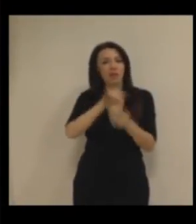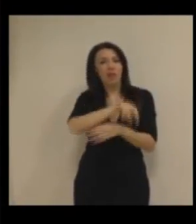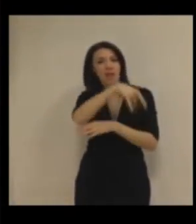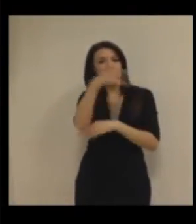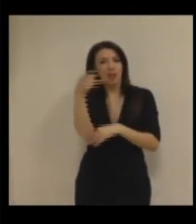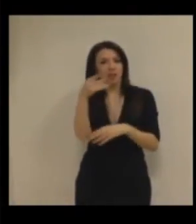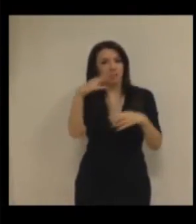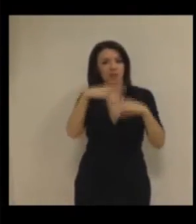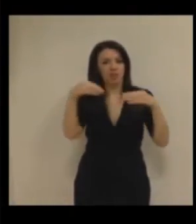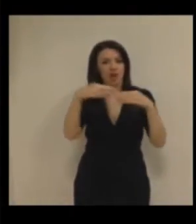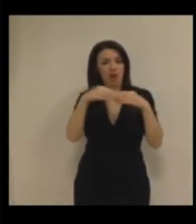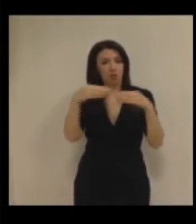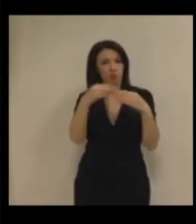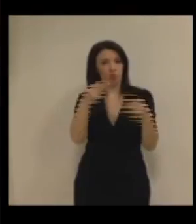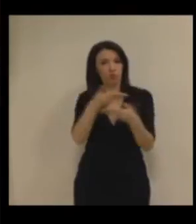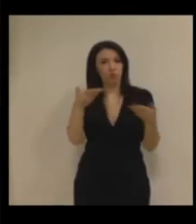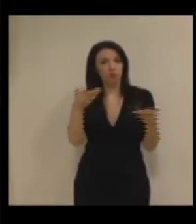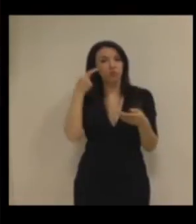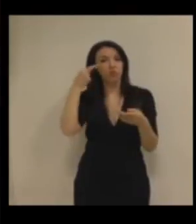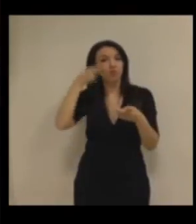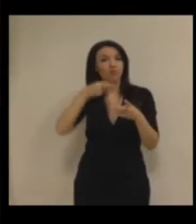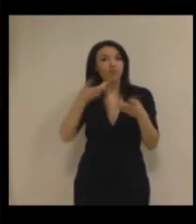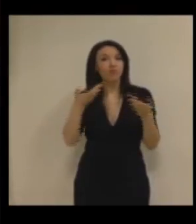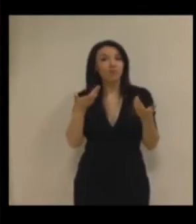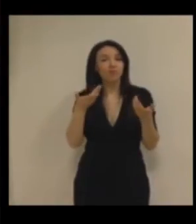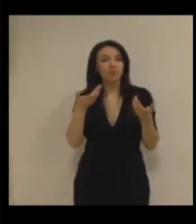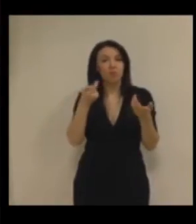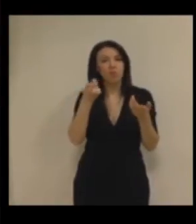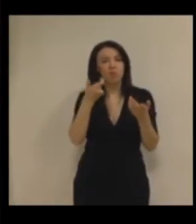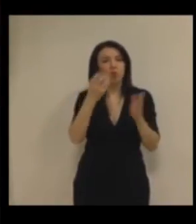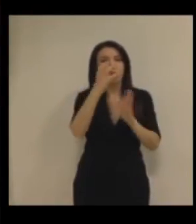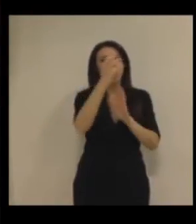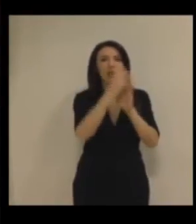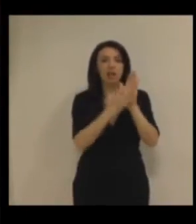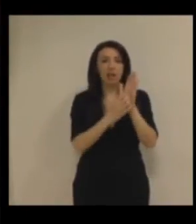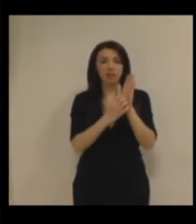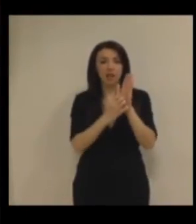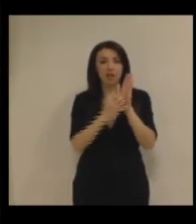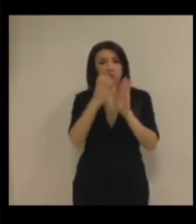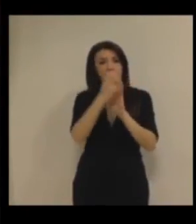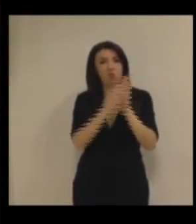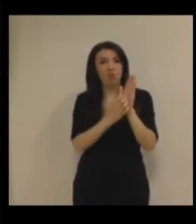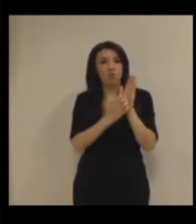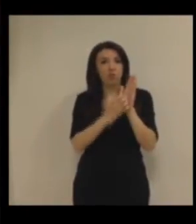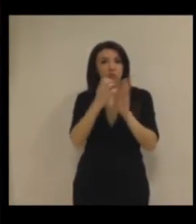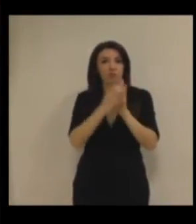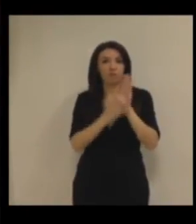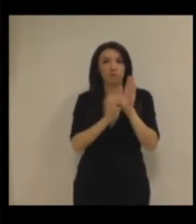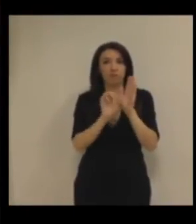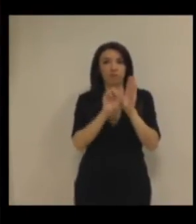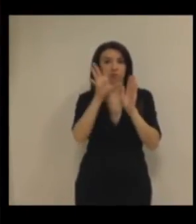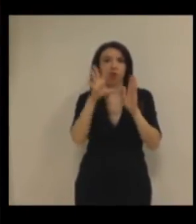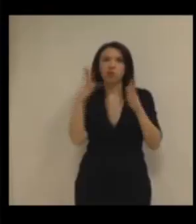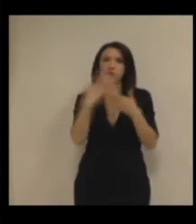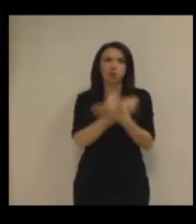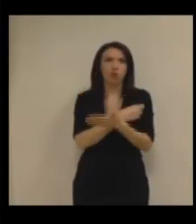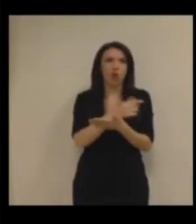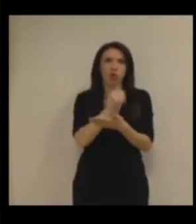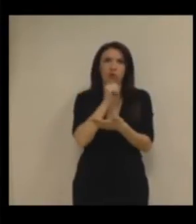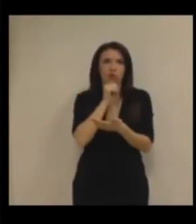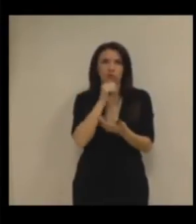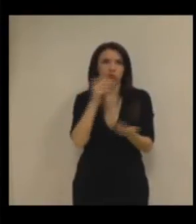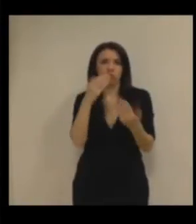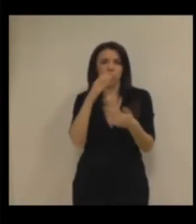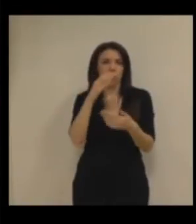al usuario para que en un catálogo que hemos abierto de no está todo, no es el